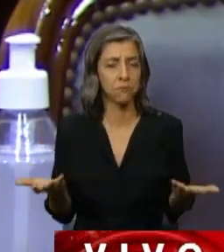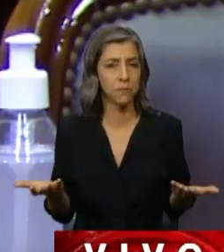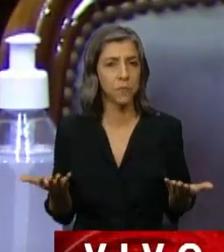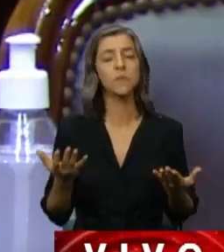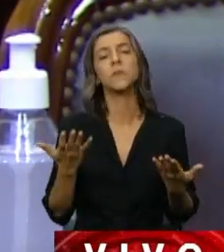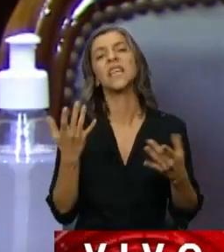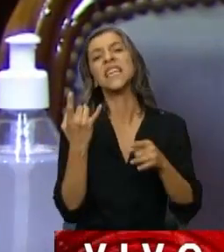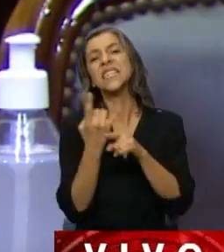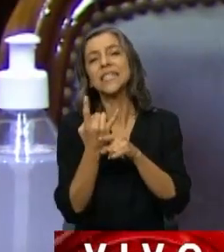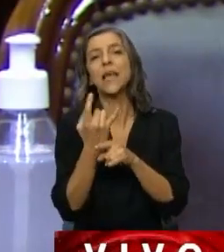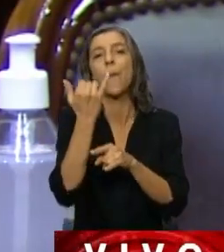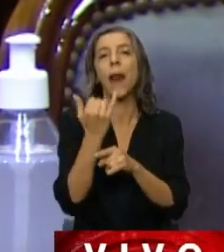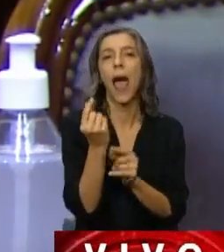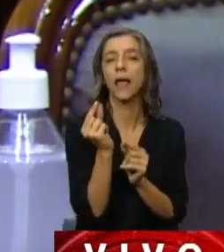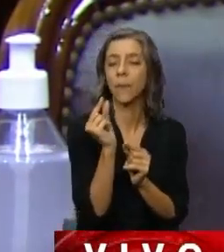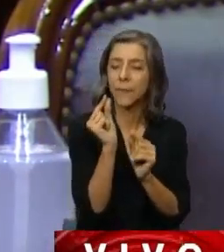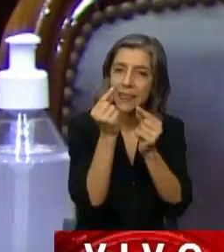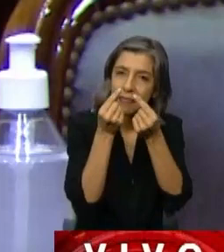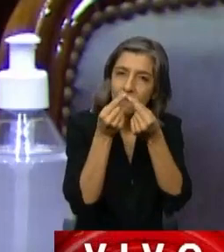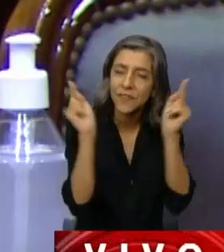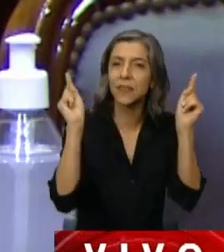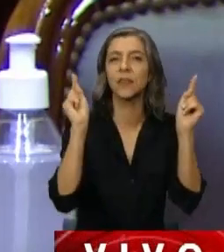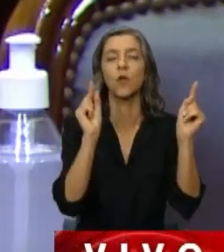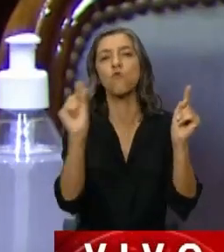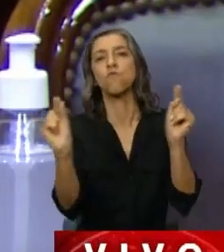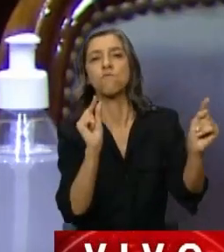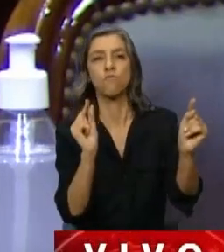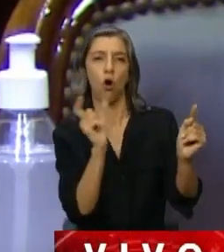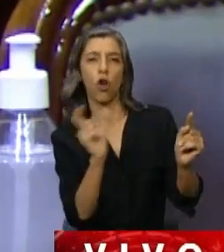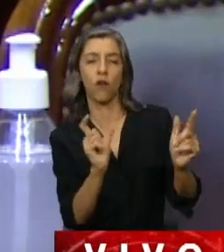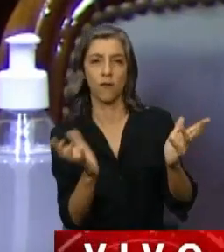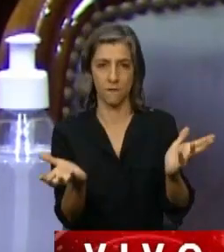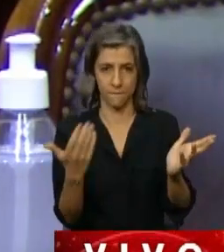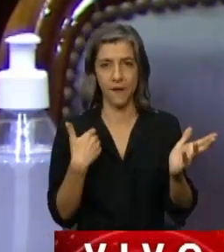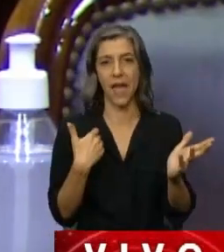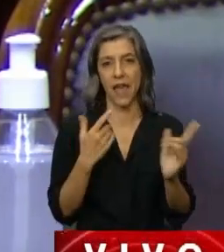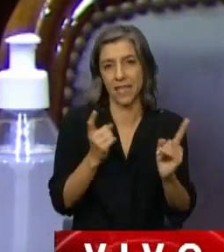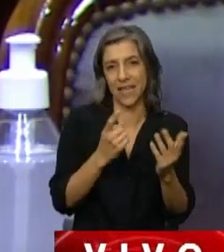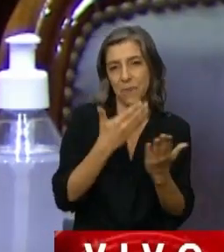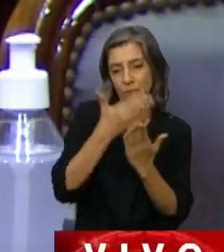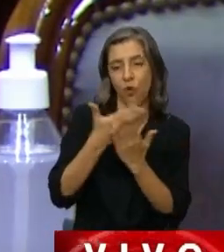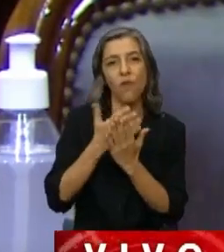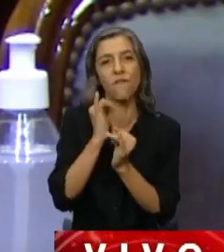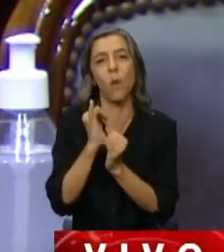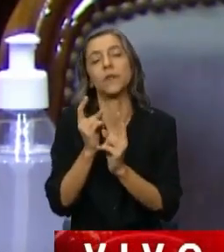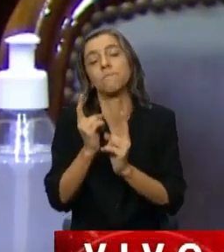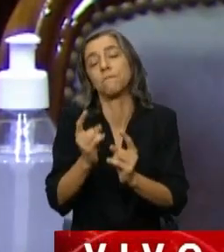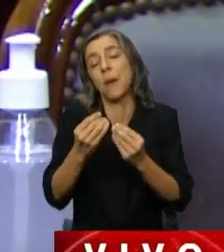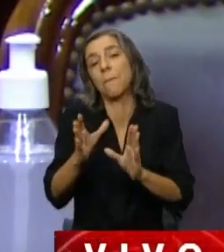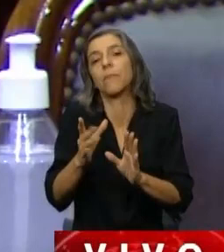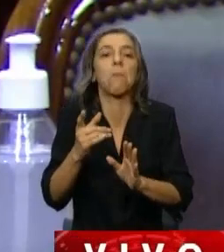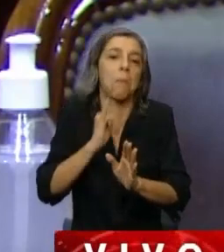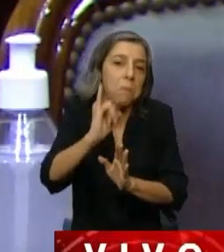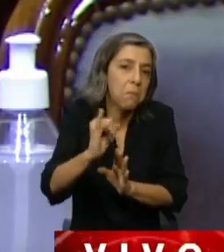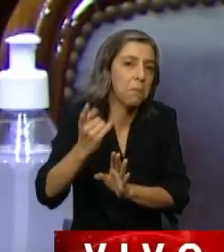diferencias mínimas entre los telegramas y las actas por lo menos desde mil 983